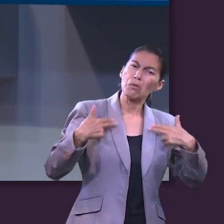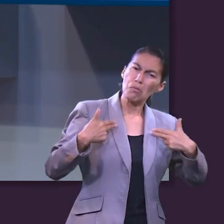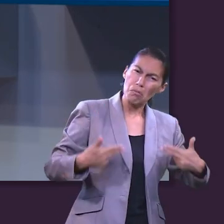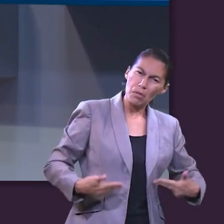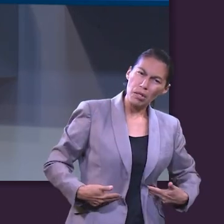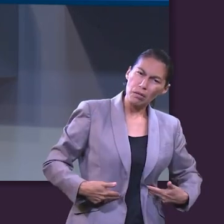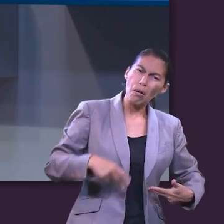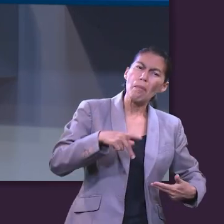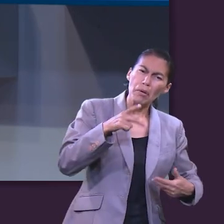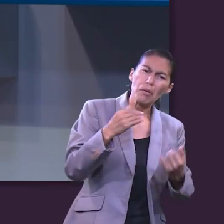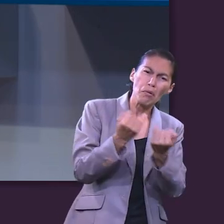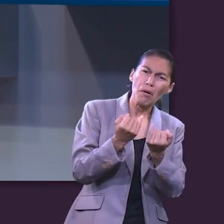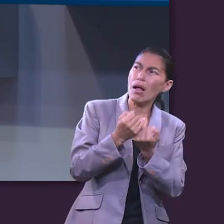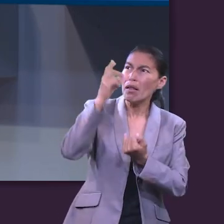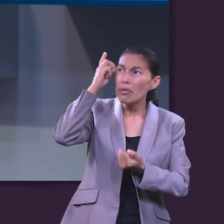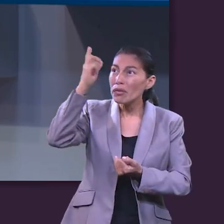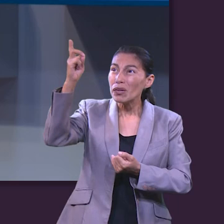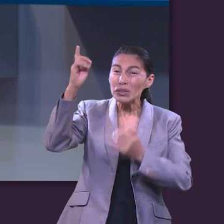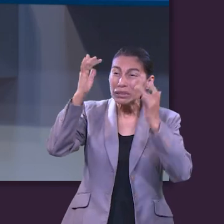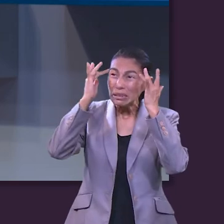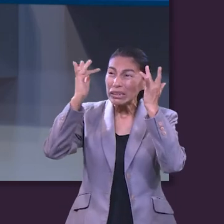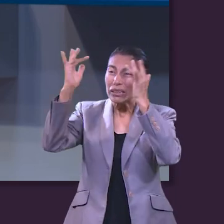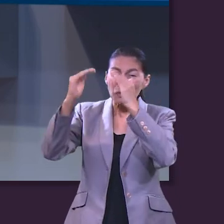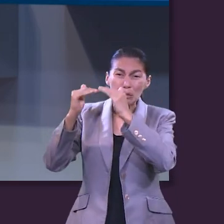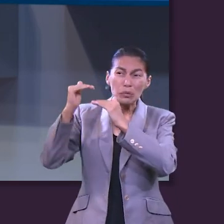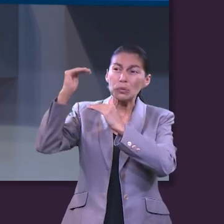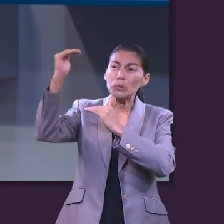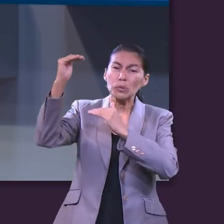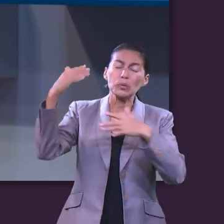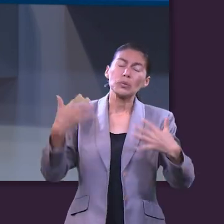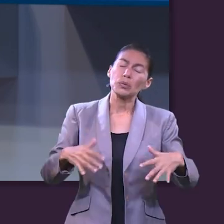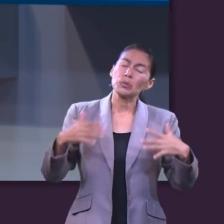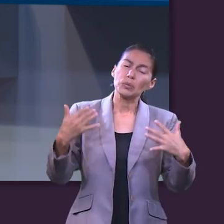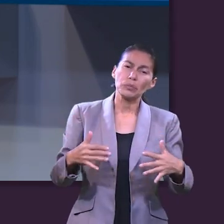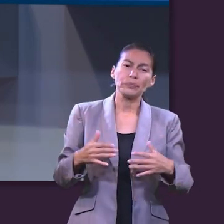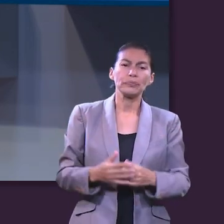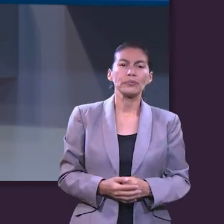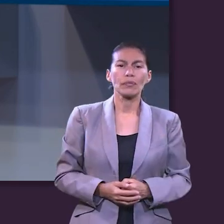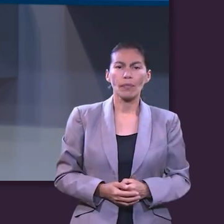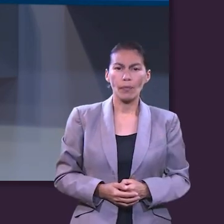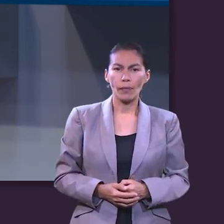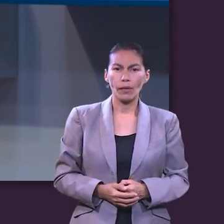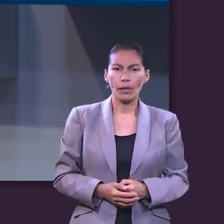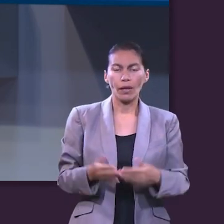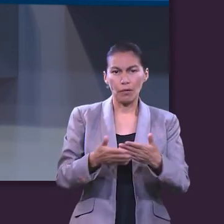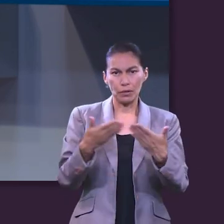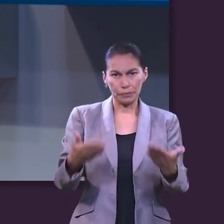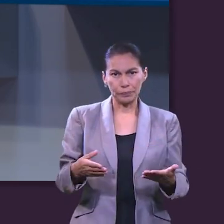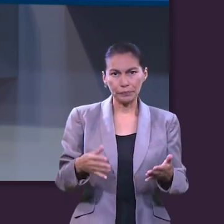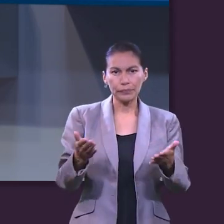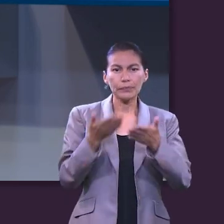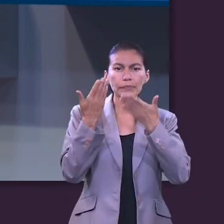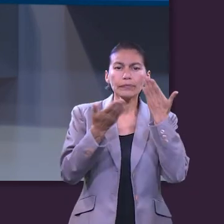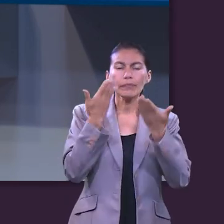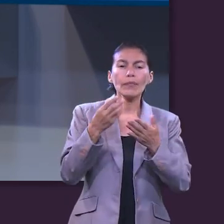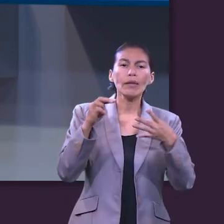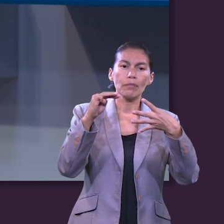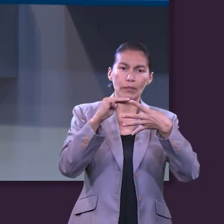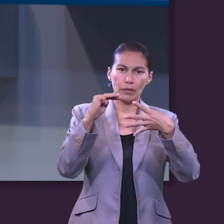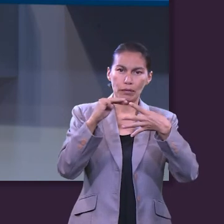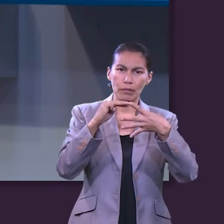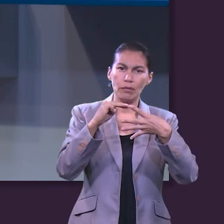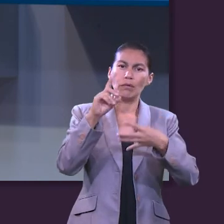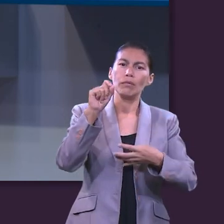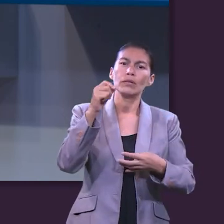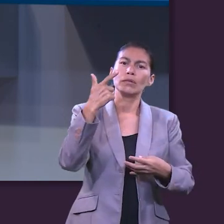también era 100% divino. Entonces vamos a analizar, ya como parte final, los textos de